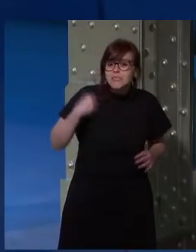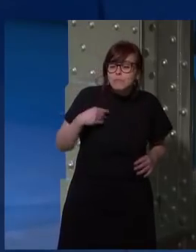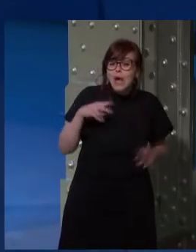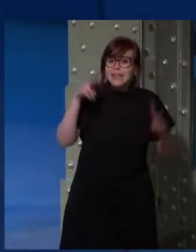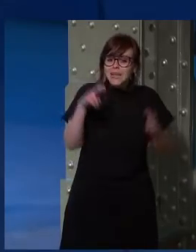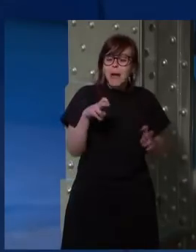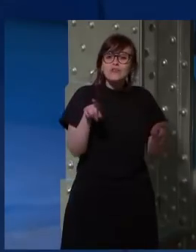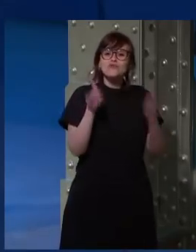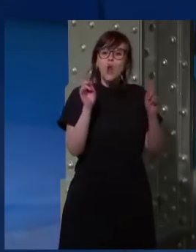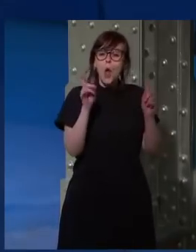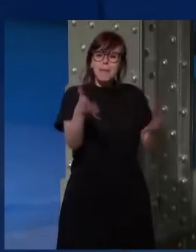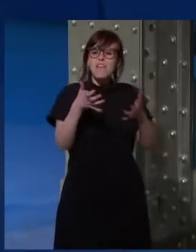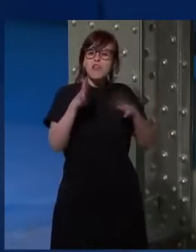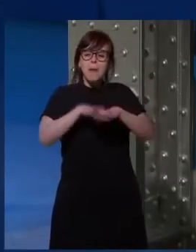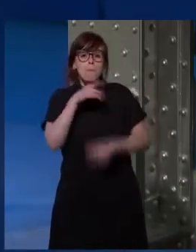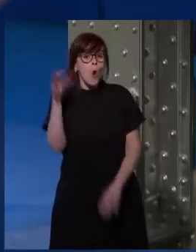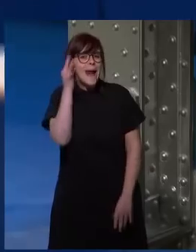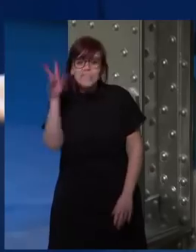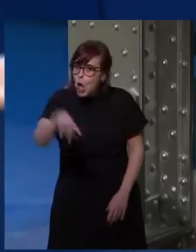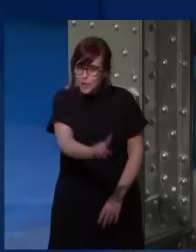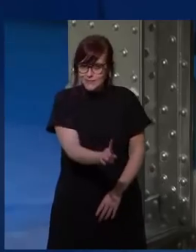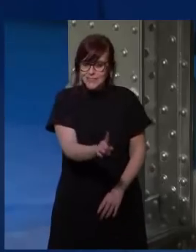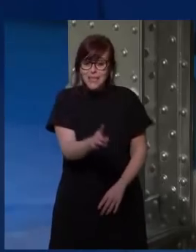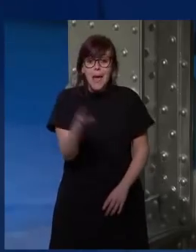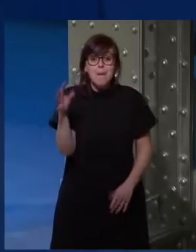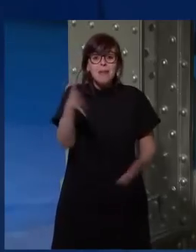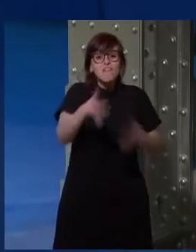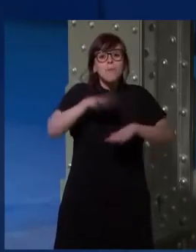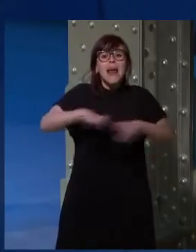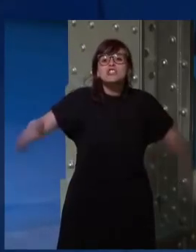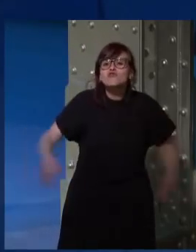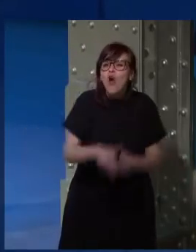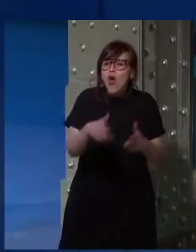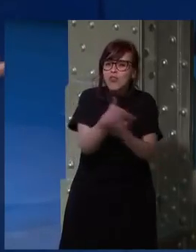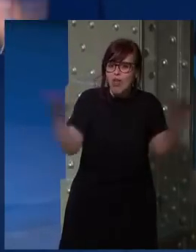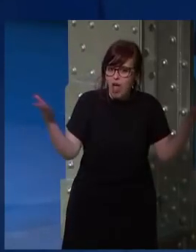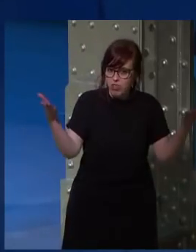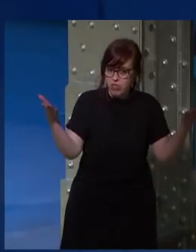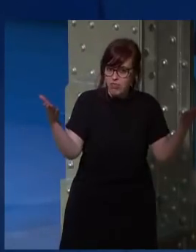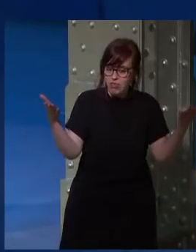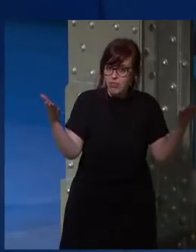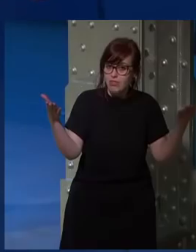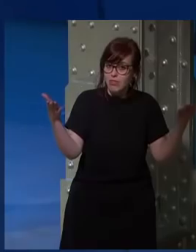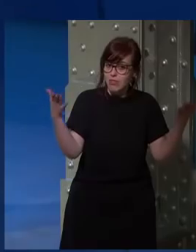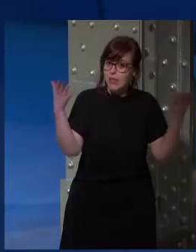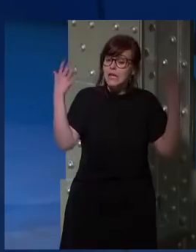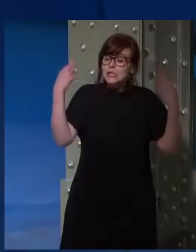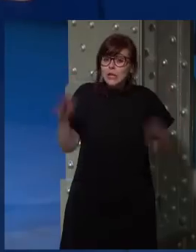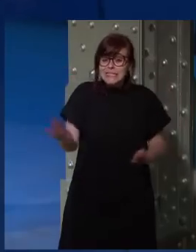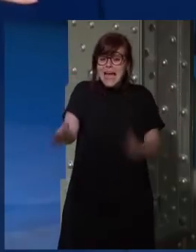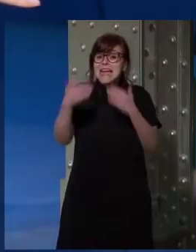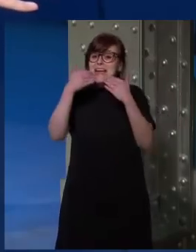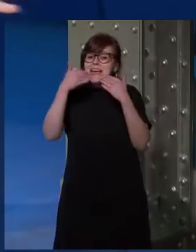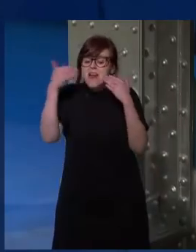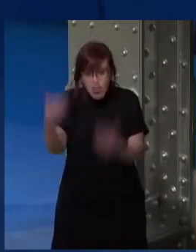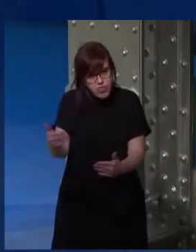es en beneficio solo de las mujeres, sino que es en beneficio de la sociedad, ¿no? Así que bueno, gracias, porque bueno, yo no sé si tú